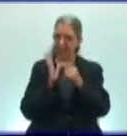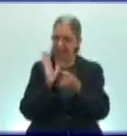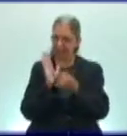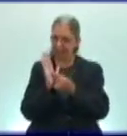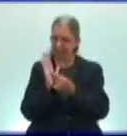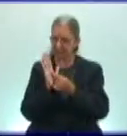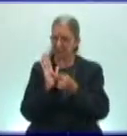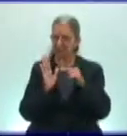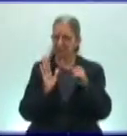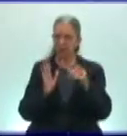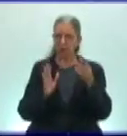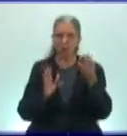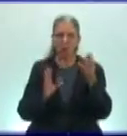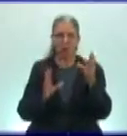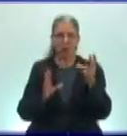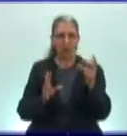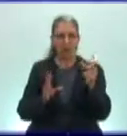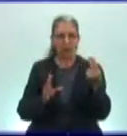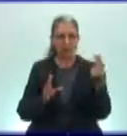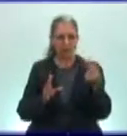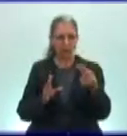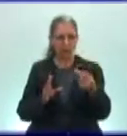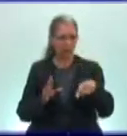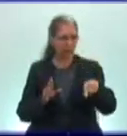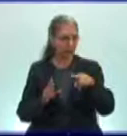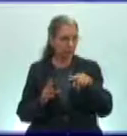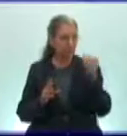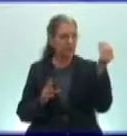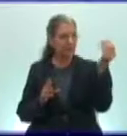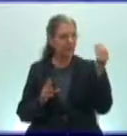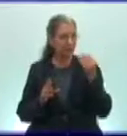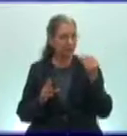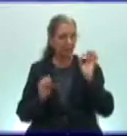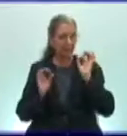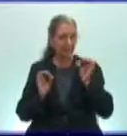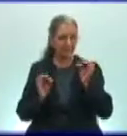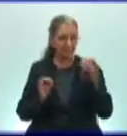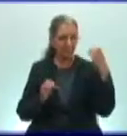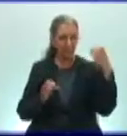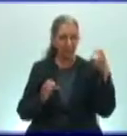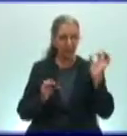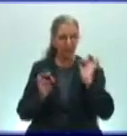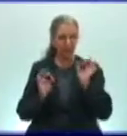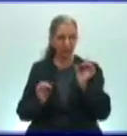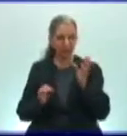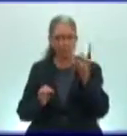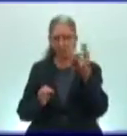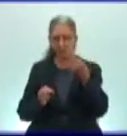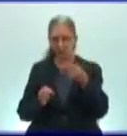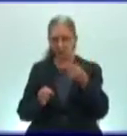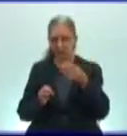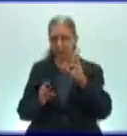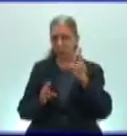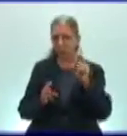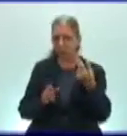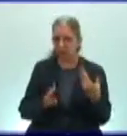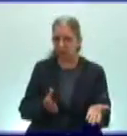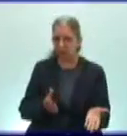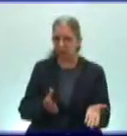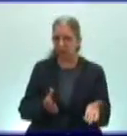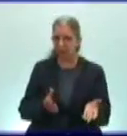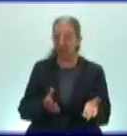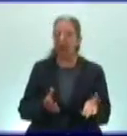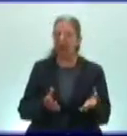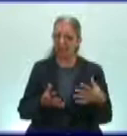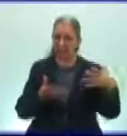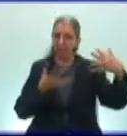en su núcleo? Evidentemente, ya ustedes saben que la cantidad de electrones, que es lo que nosotros tenemos distribuido, coincide